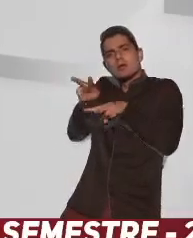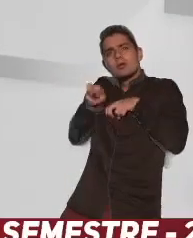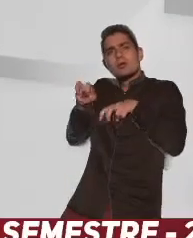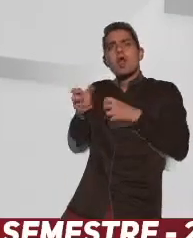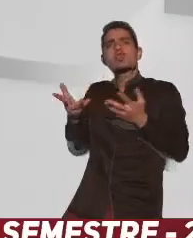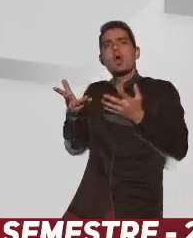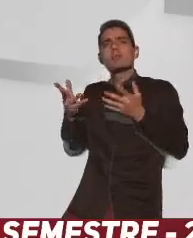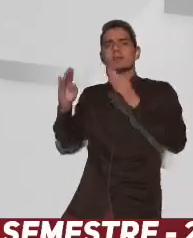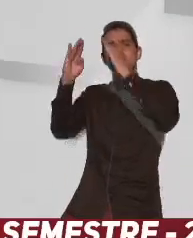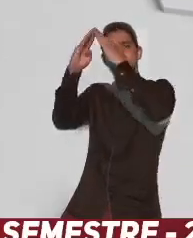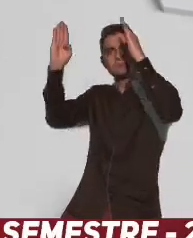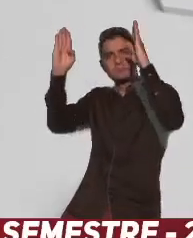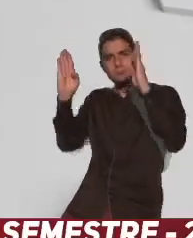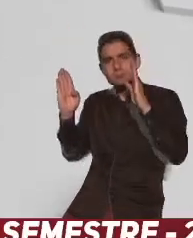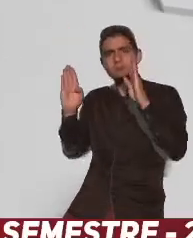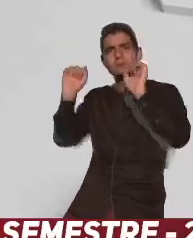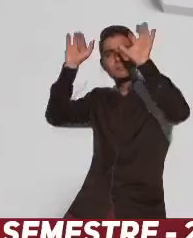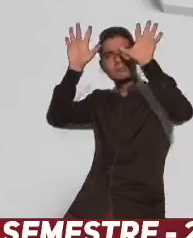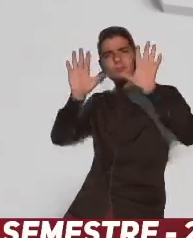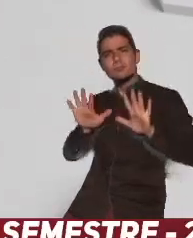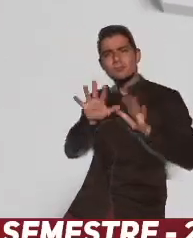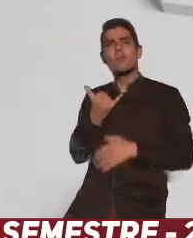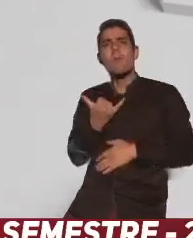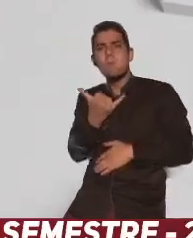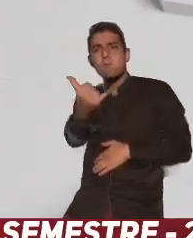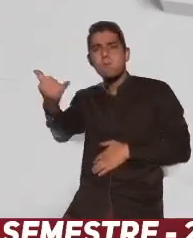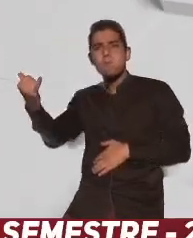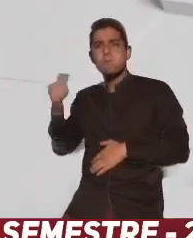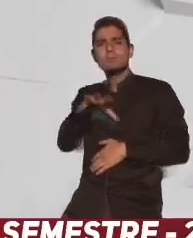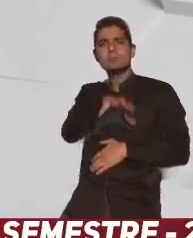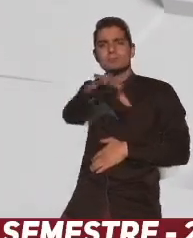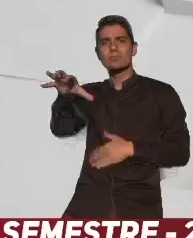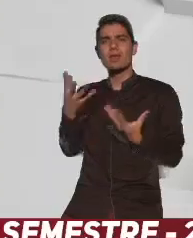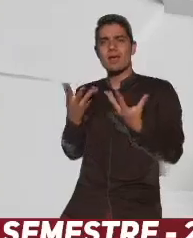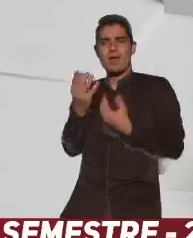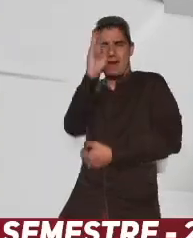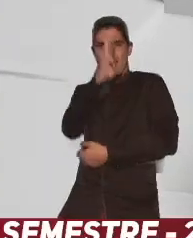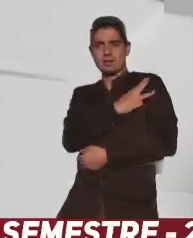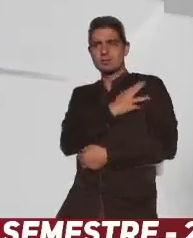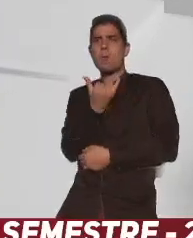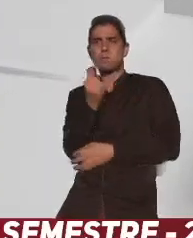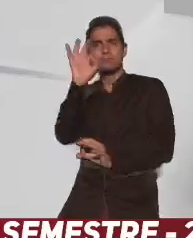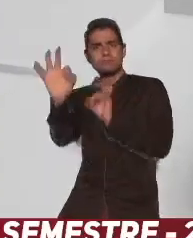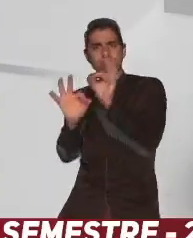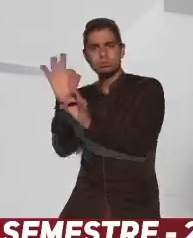recuperar 3.509 hectáreas reforestadas con la siembra de